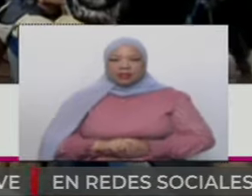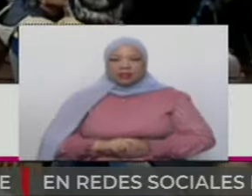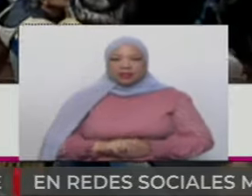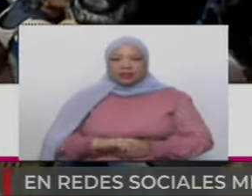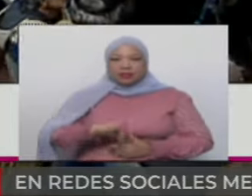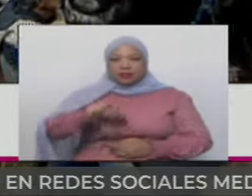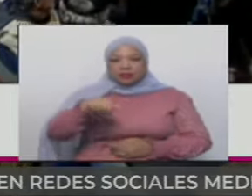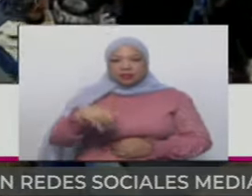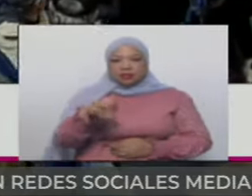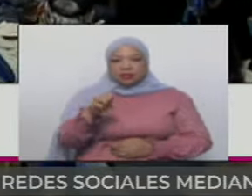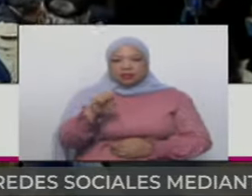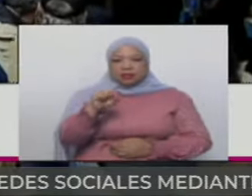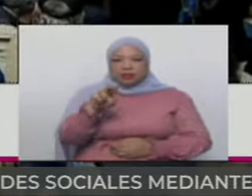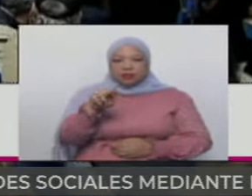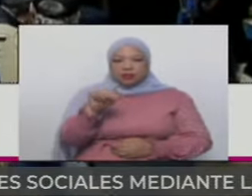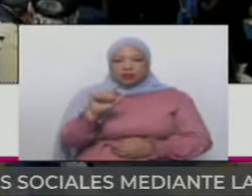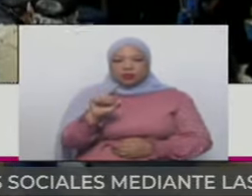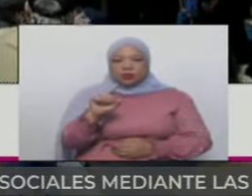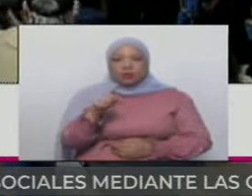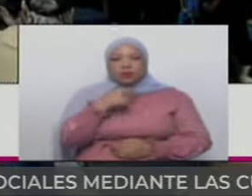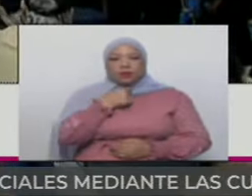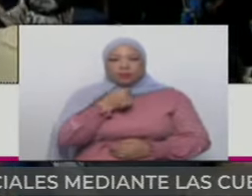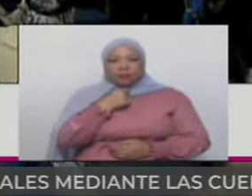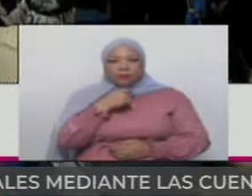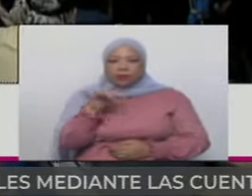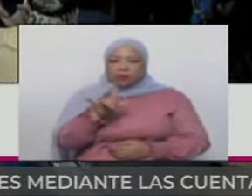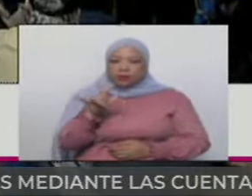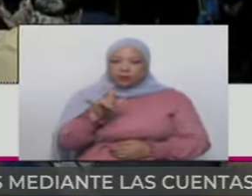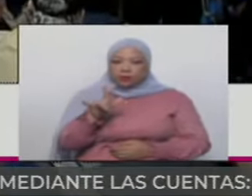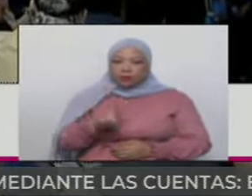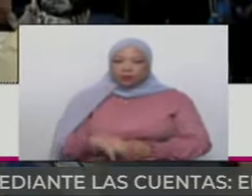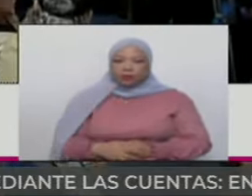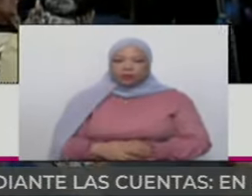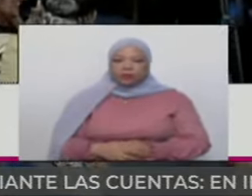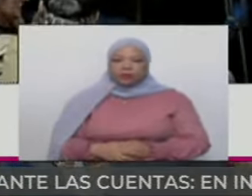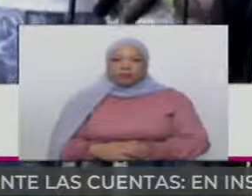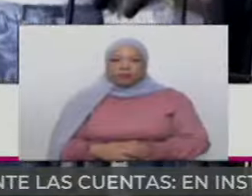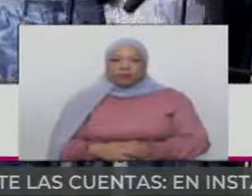Jesús Sevillano, el maestro, querido.